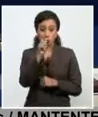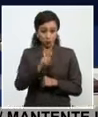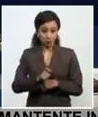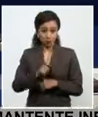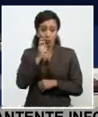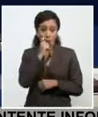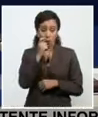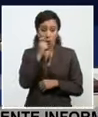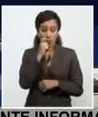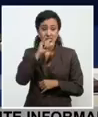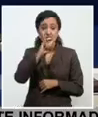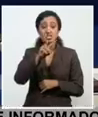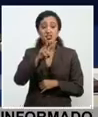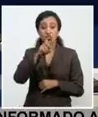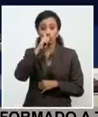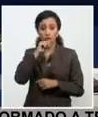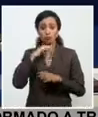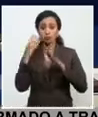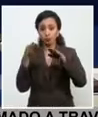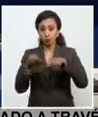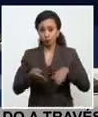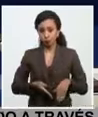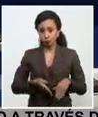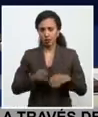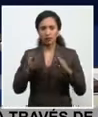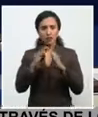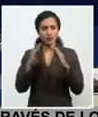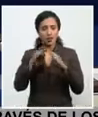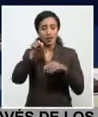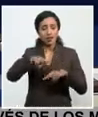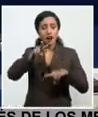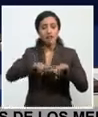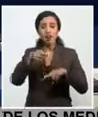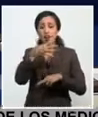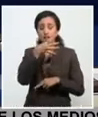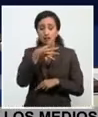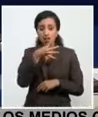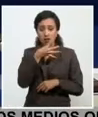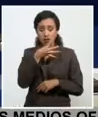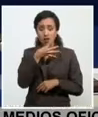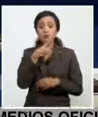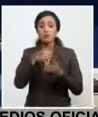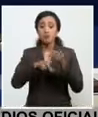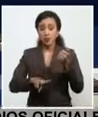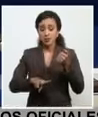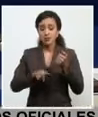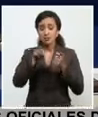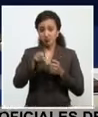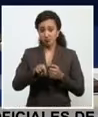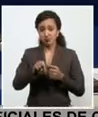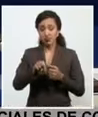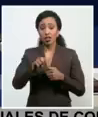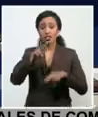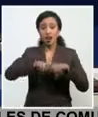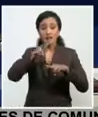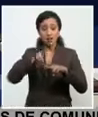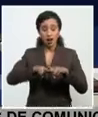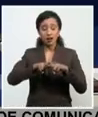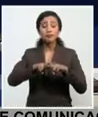de 62 años que residía aquí en La Habana Vieja, en la provincia de La Habana, con